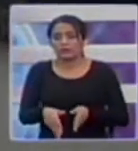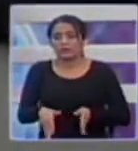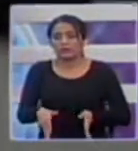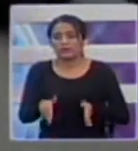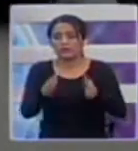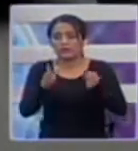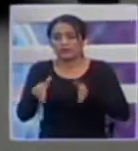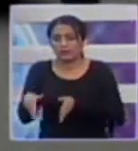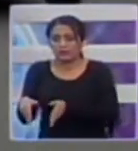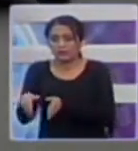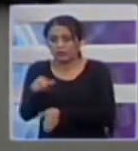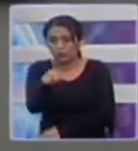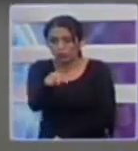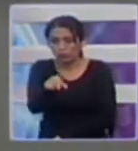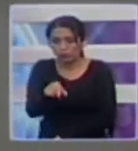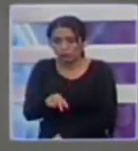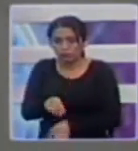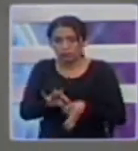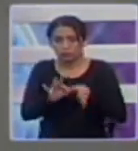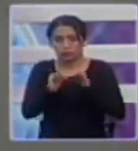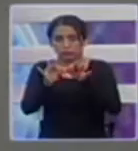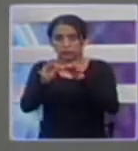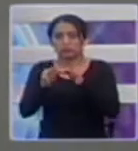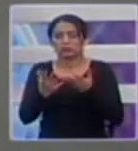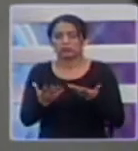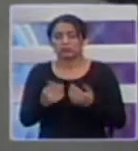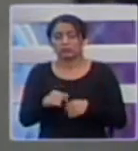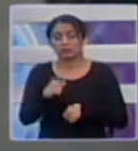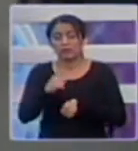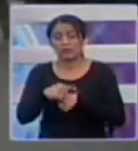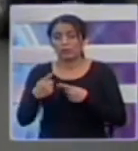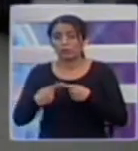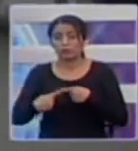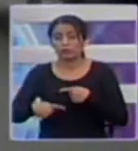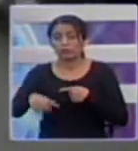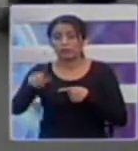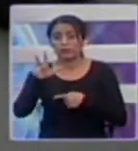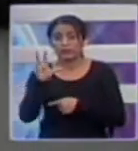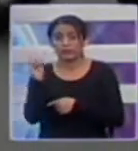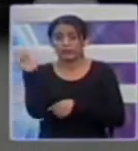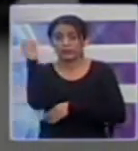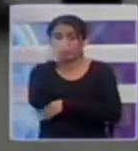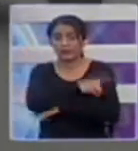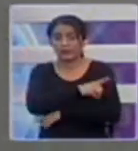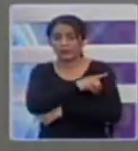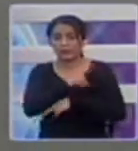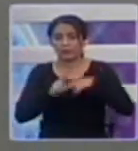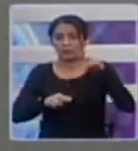de tráfico implementado por la ATM durará 30 días, tiempo en que se definirá